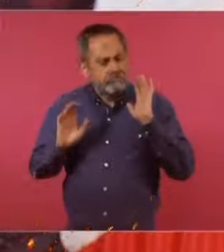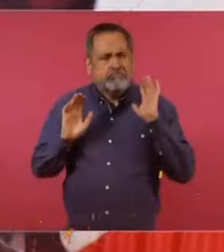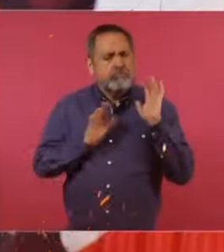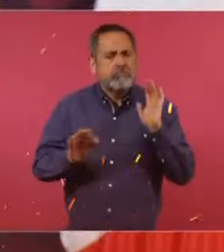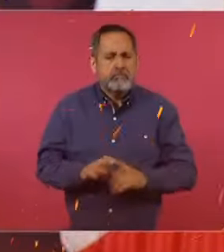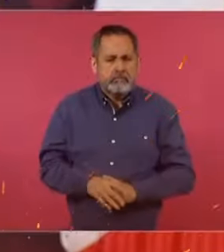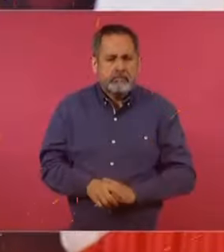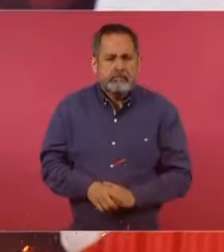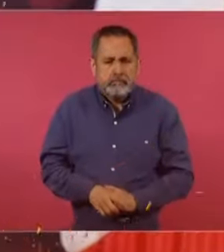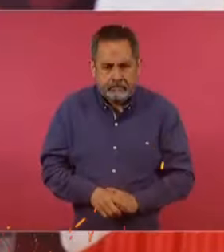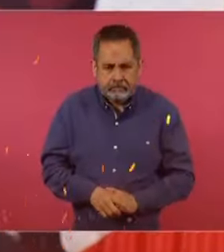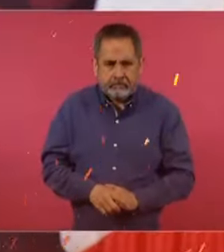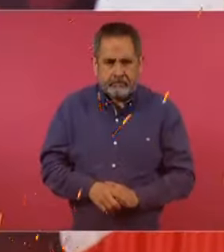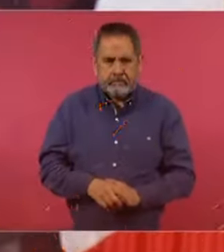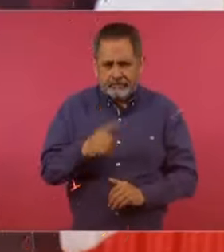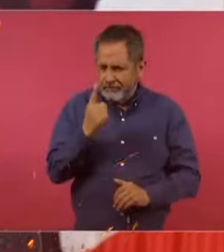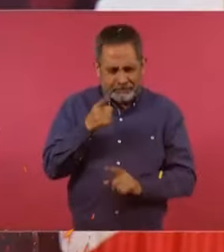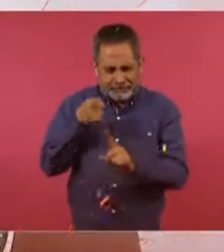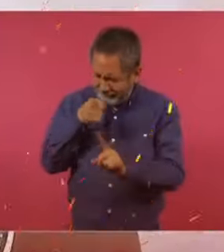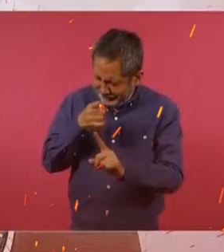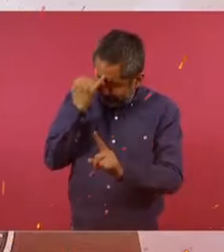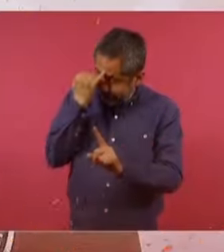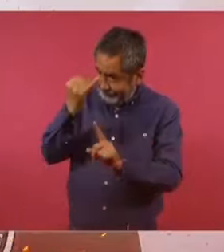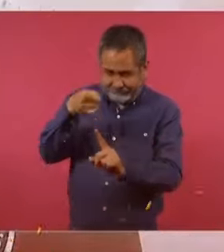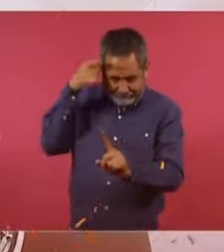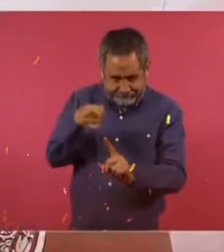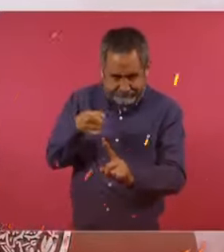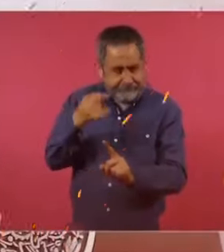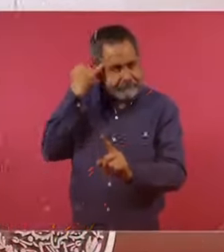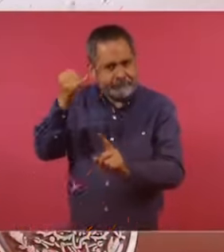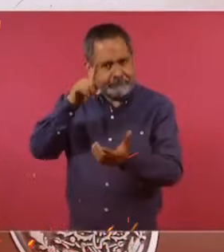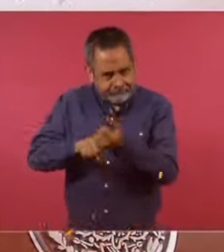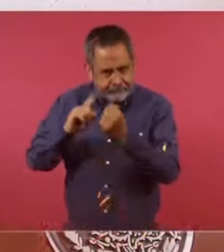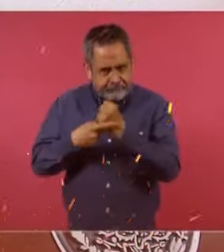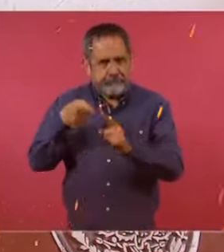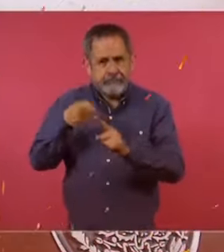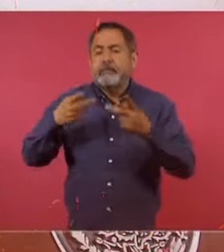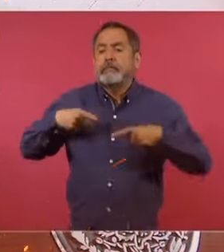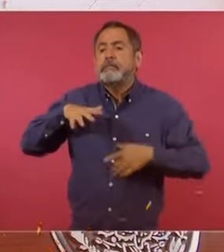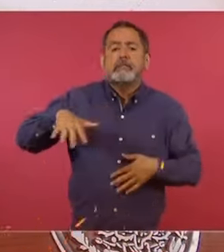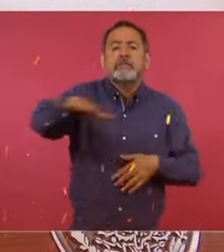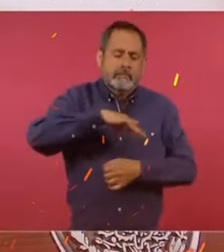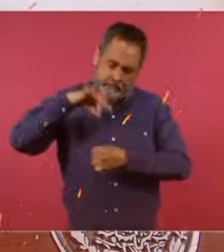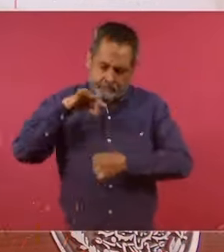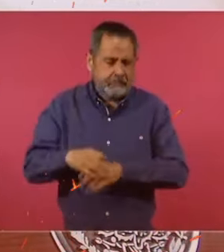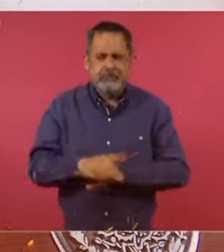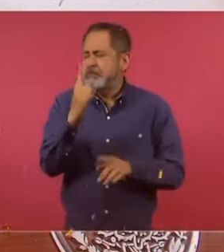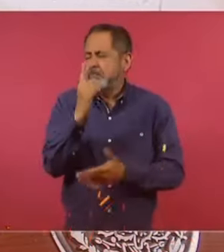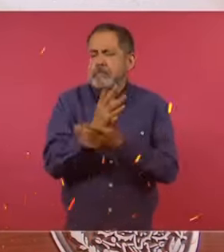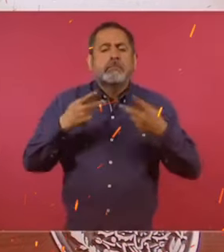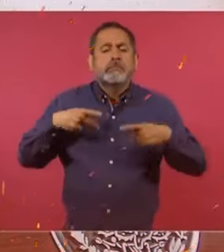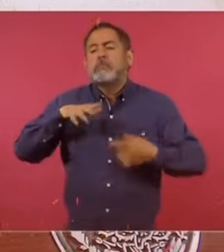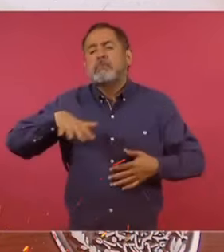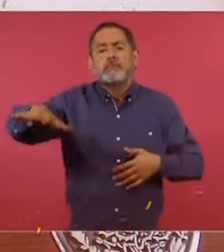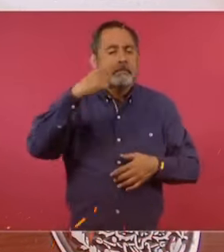incluso pueden haber cambios, solo que se respete el que el pueblo elija. Eso es lo único.